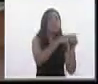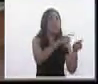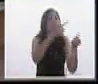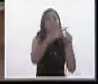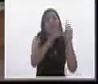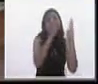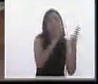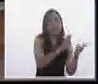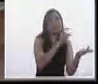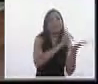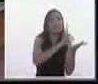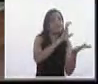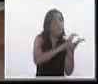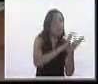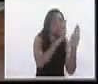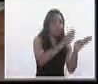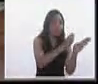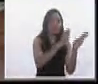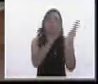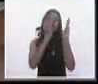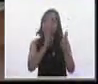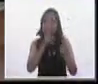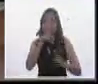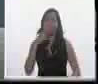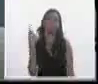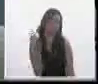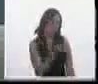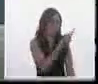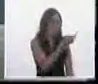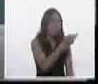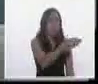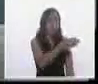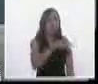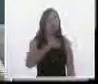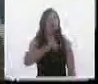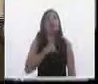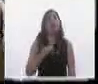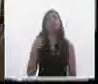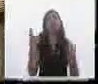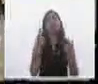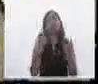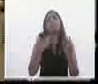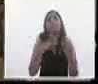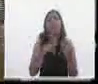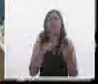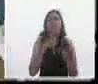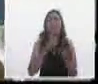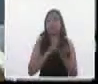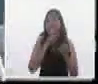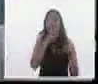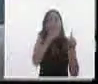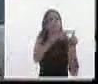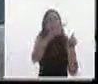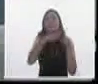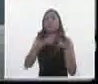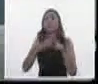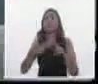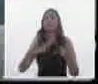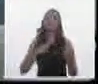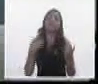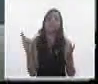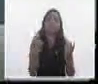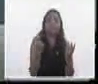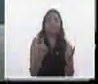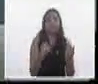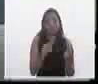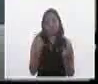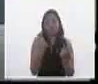o sea cada discapacidad tiene si tú les preguntas cada uno te va a decir hasta la misma discapacidad te van a decir diferentes cosas no yo necesito esto